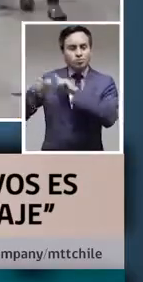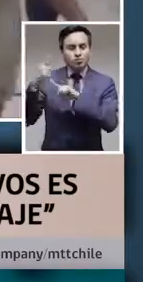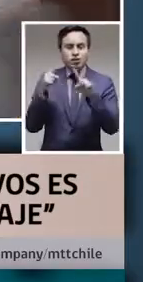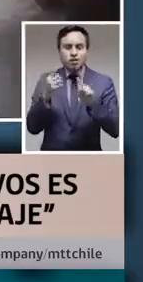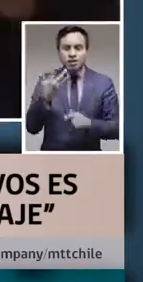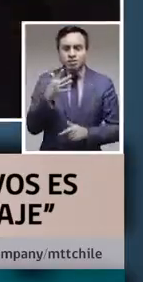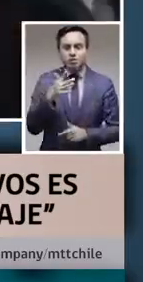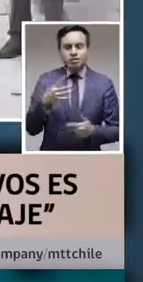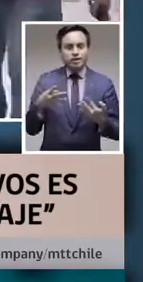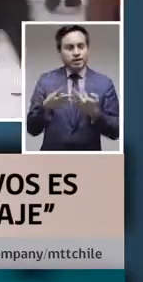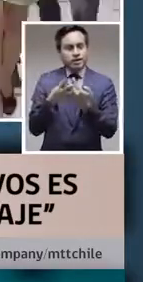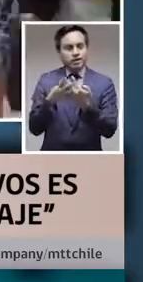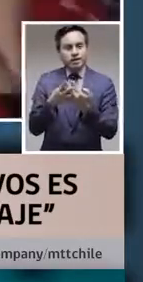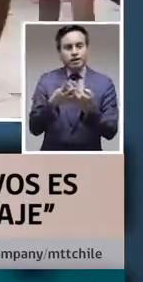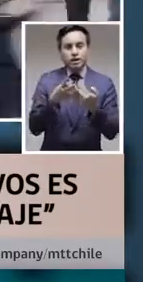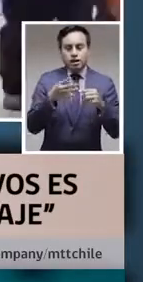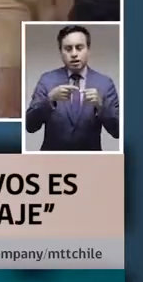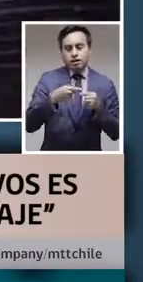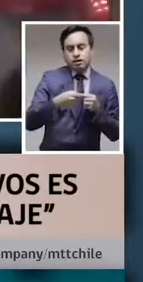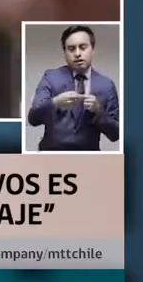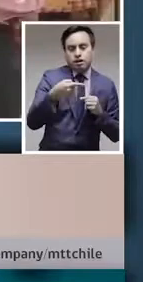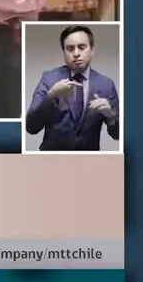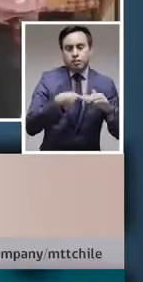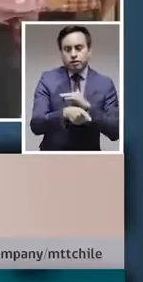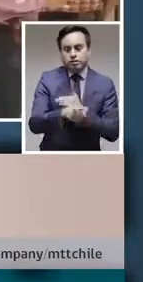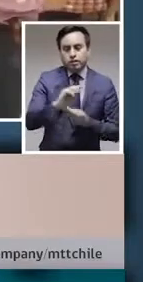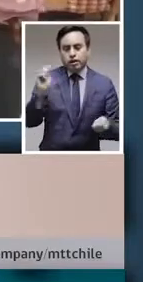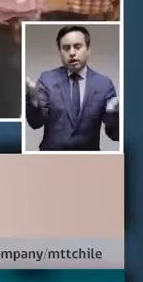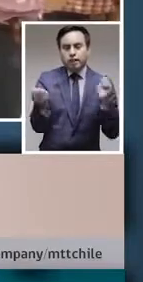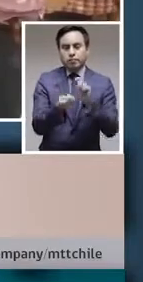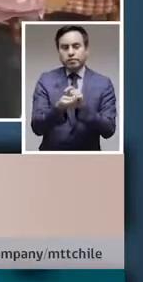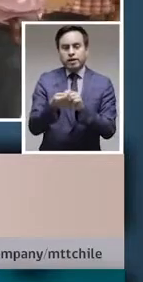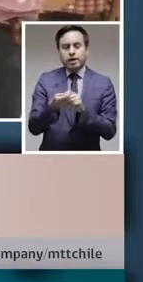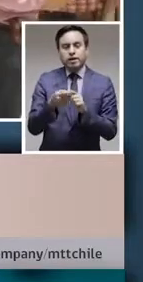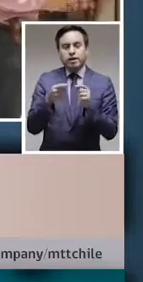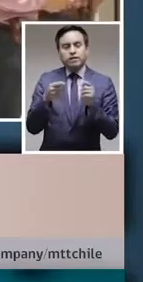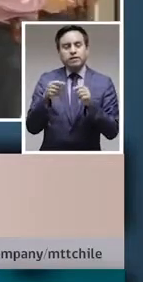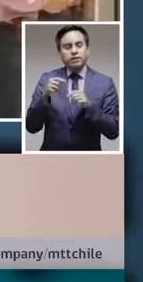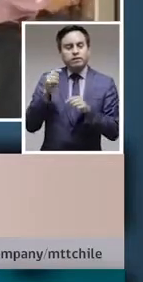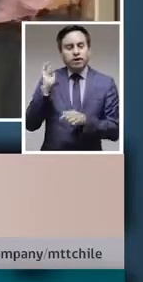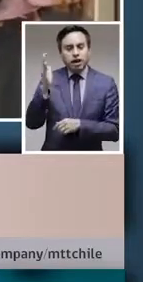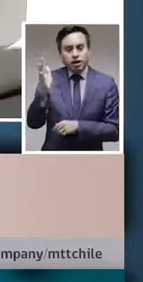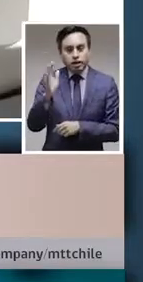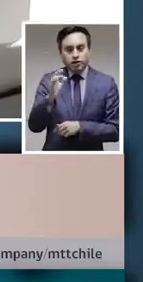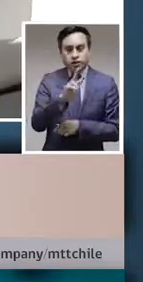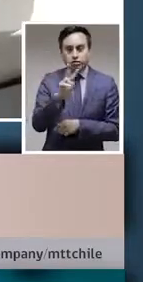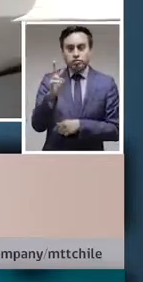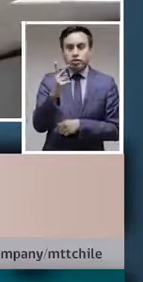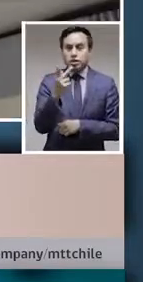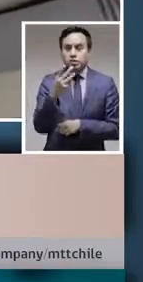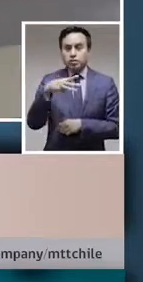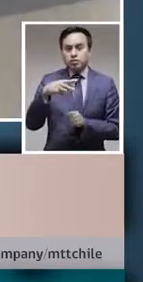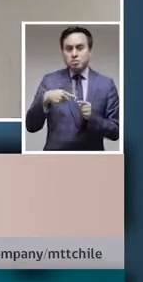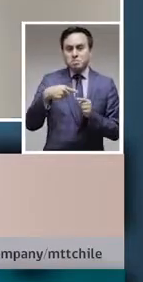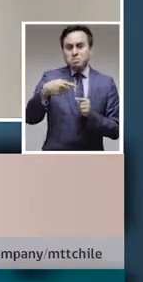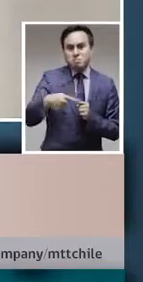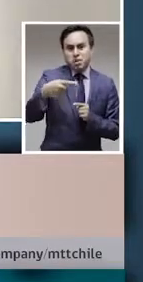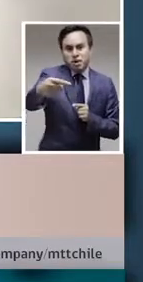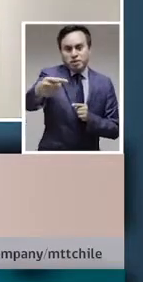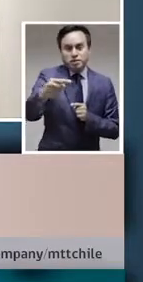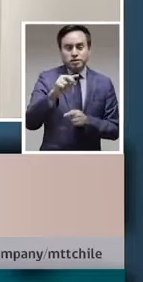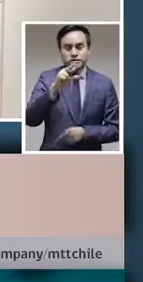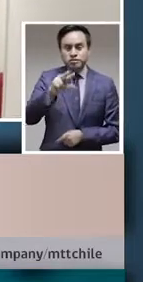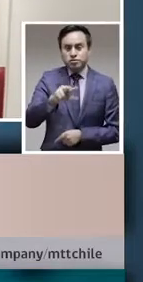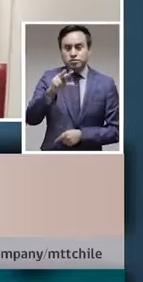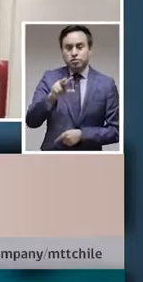dentro de la red. Una línea de metro cambia estructuralmente los viajes en la ciudad, son 22 kilómetros de extensión,